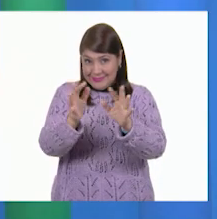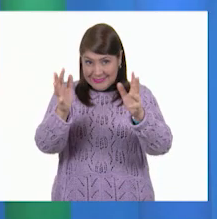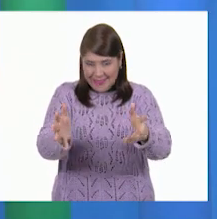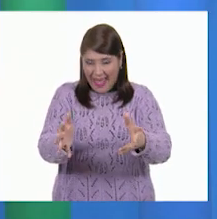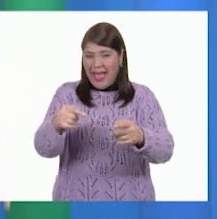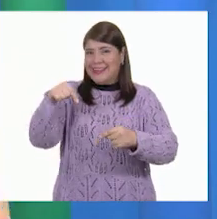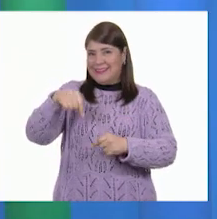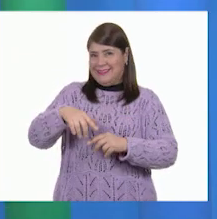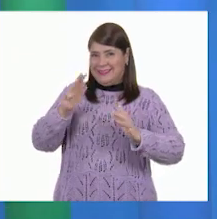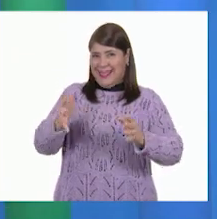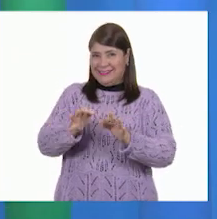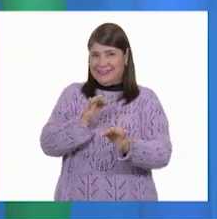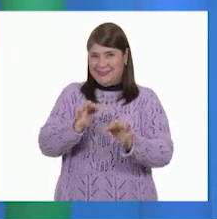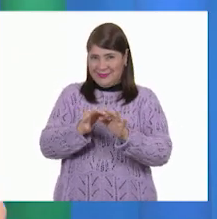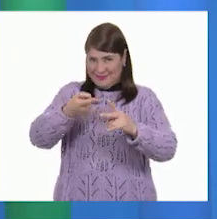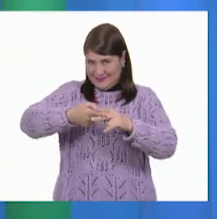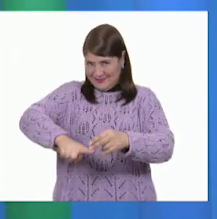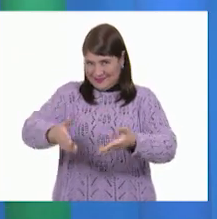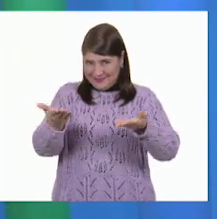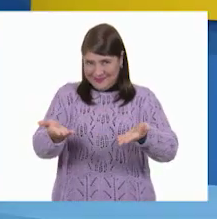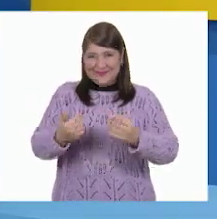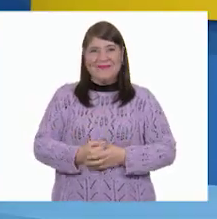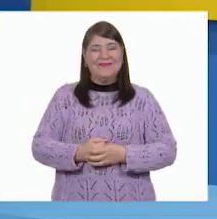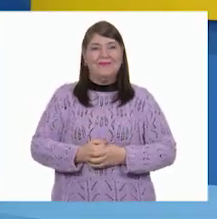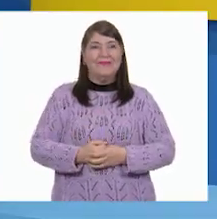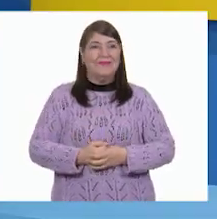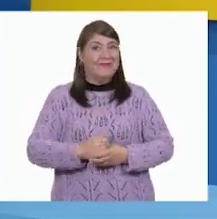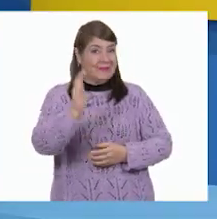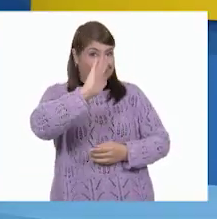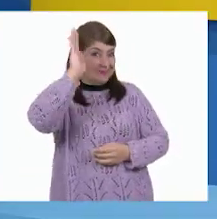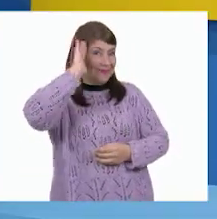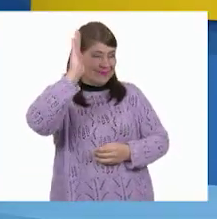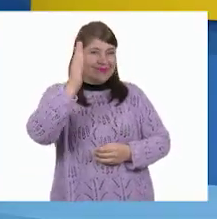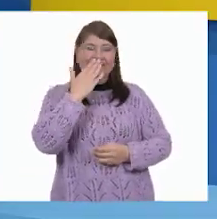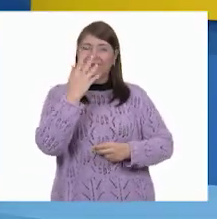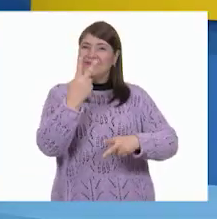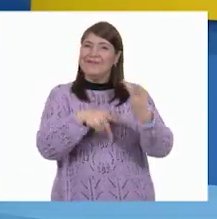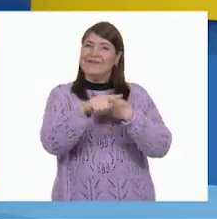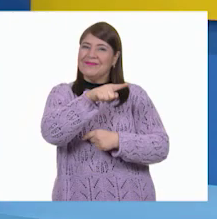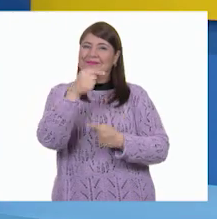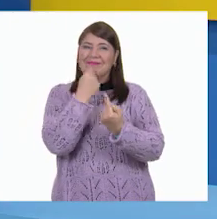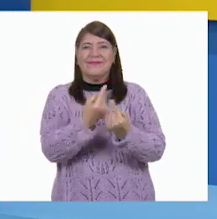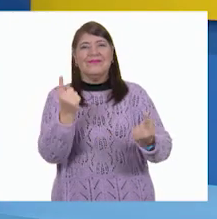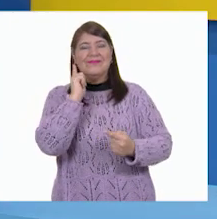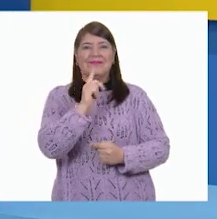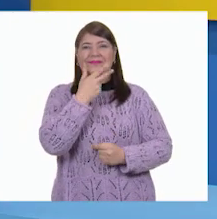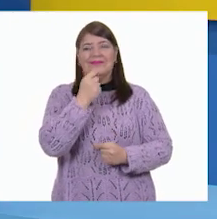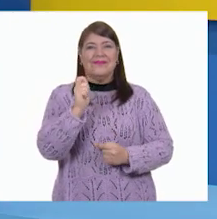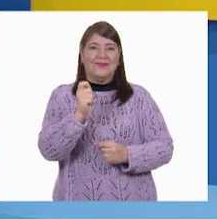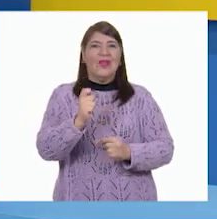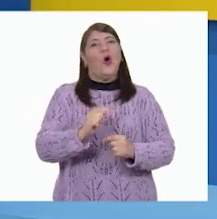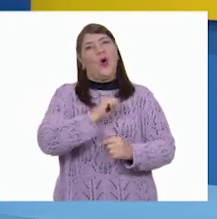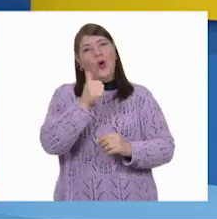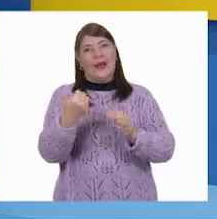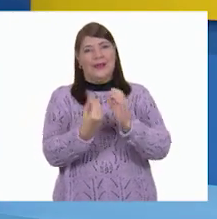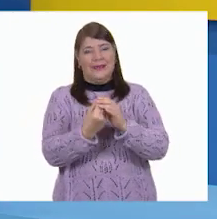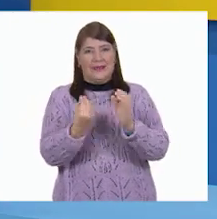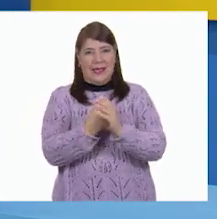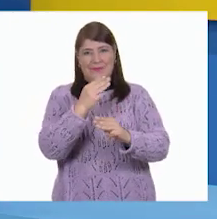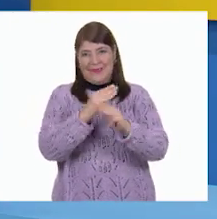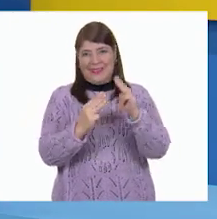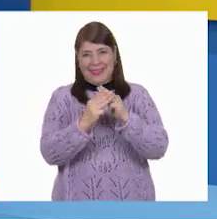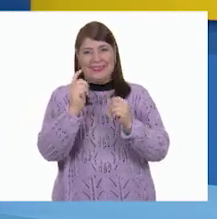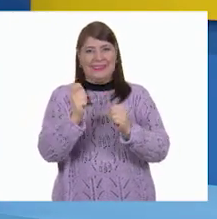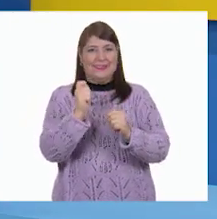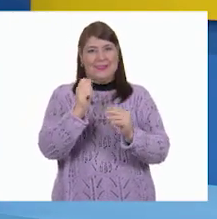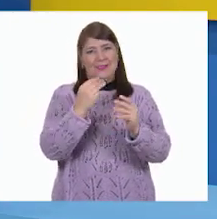estamos listos. ¡Comenzamos! Hola, bienvenidas y bienvenidos a una nueva clase de su materia de historia. Es